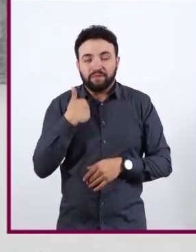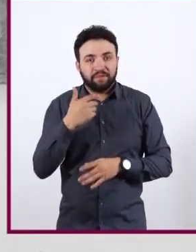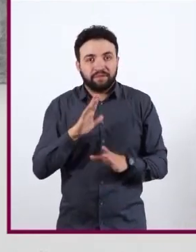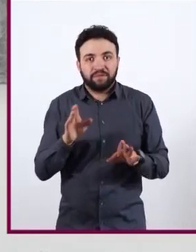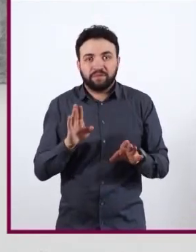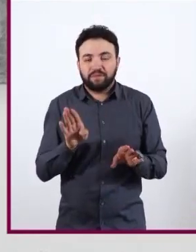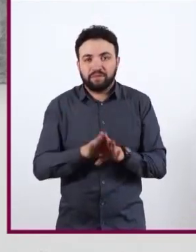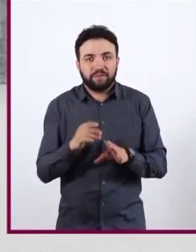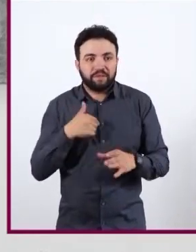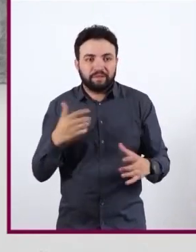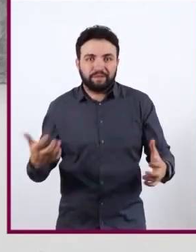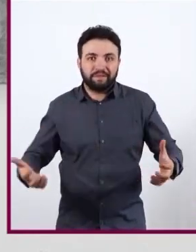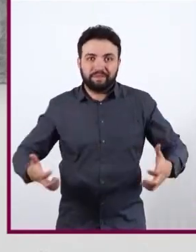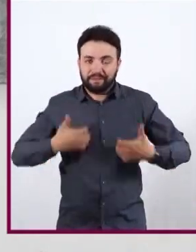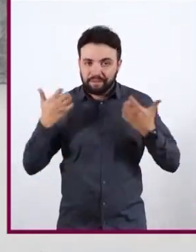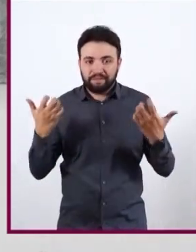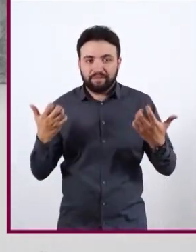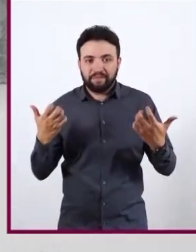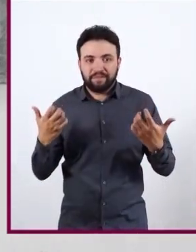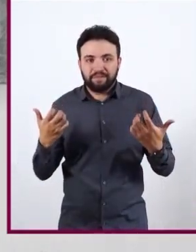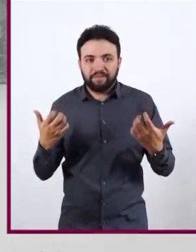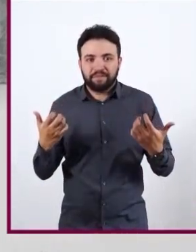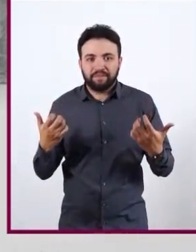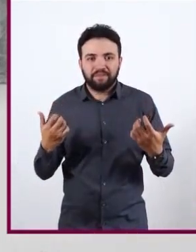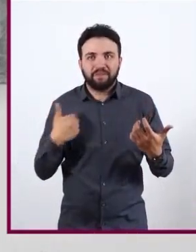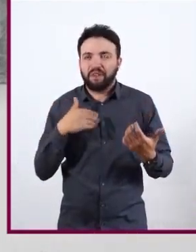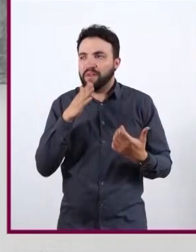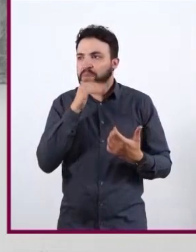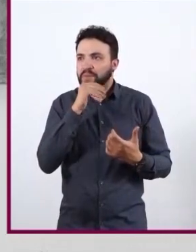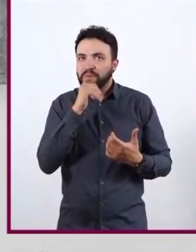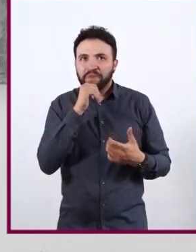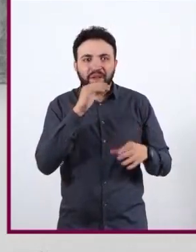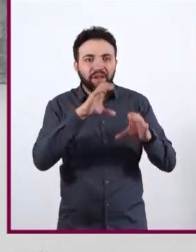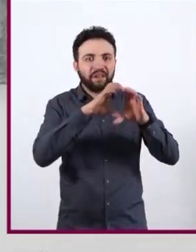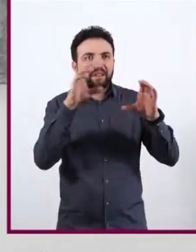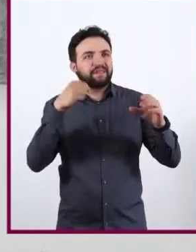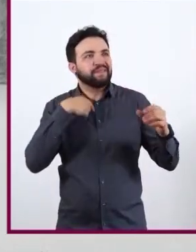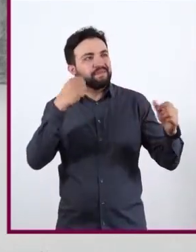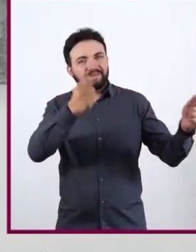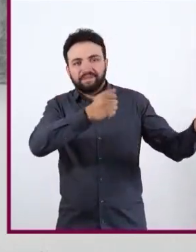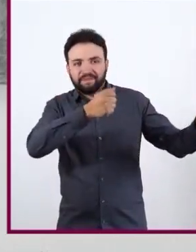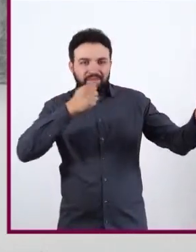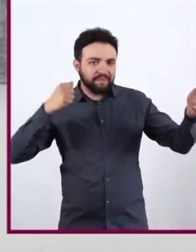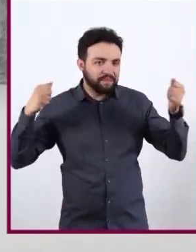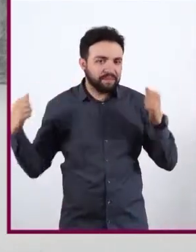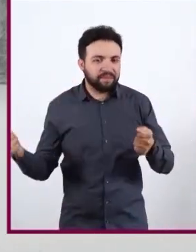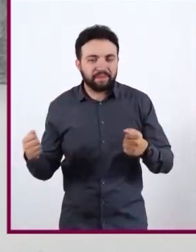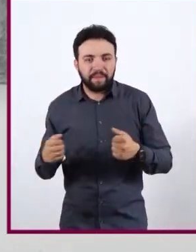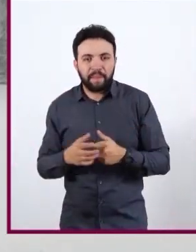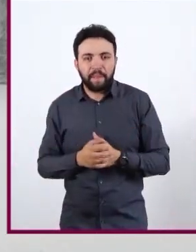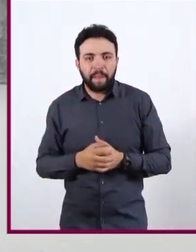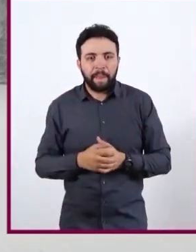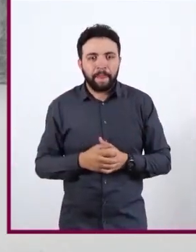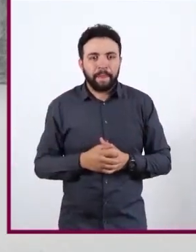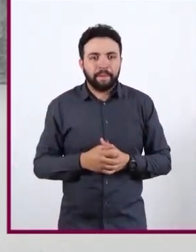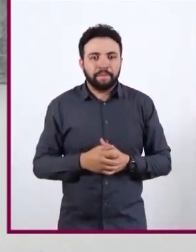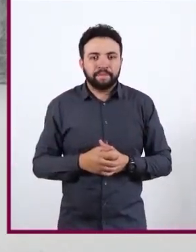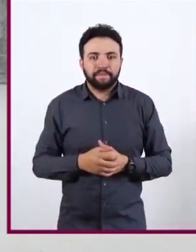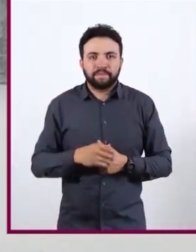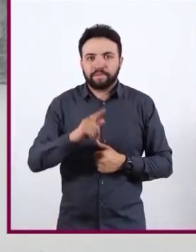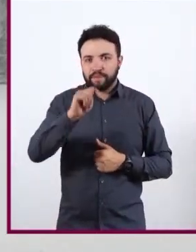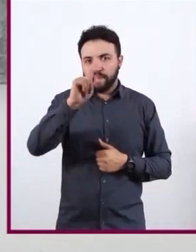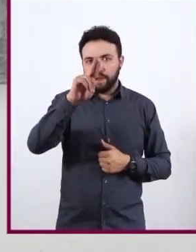de frustración, ¿no? Que no me salía el cuadro, lo arranco del muro y en los tubos